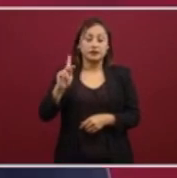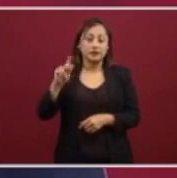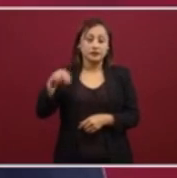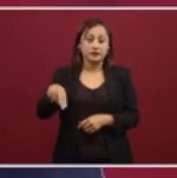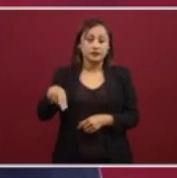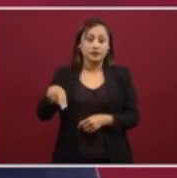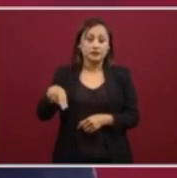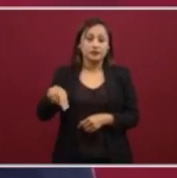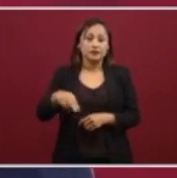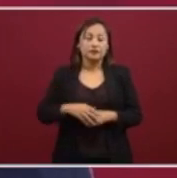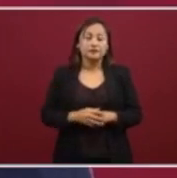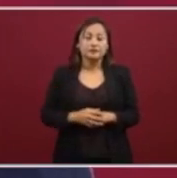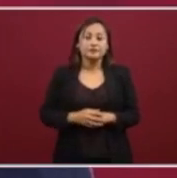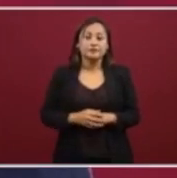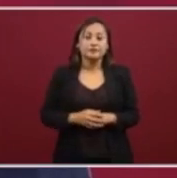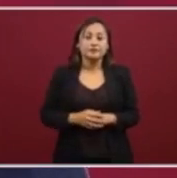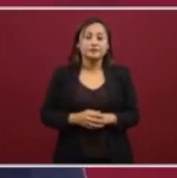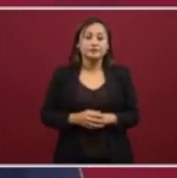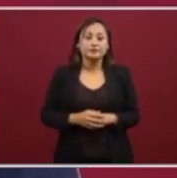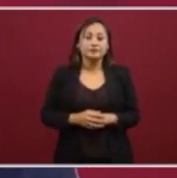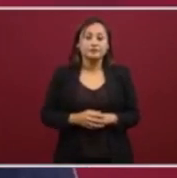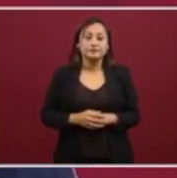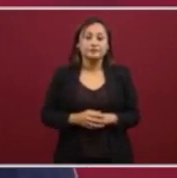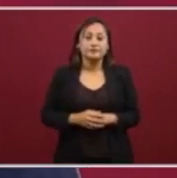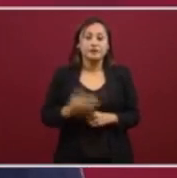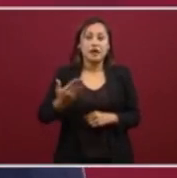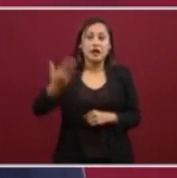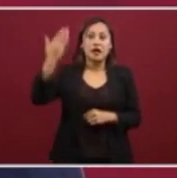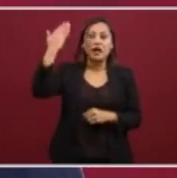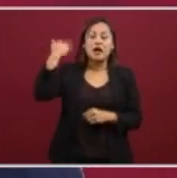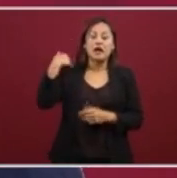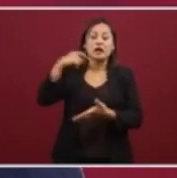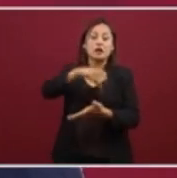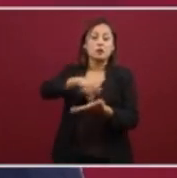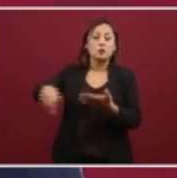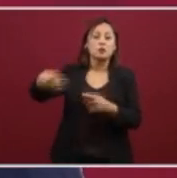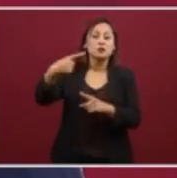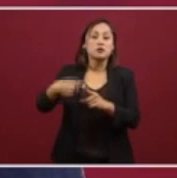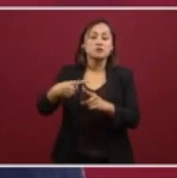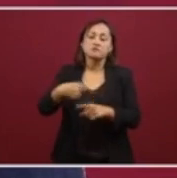comprado el presidente Calderón.